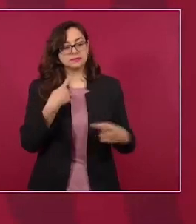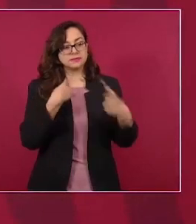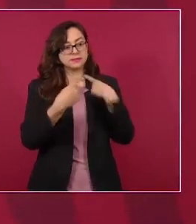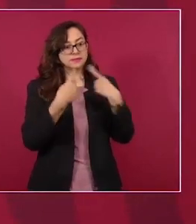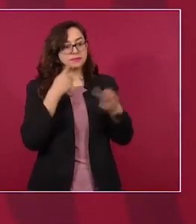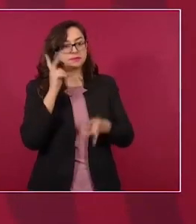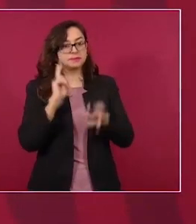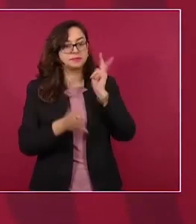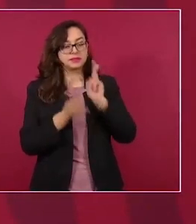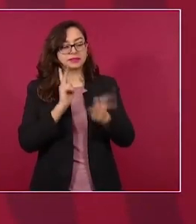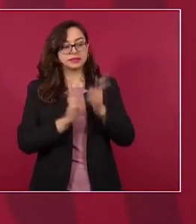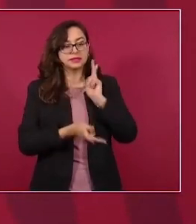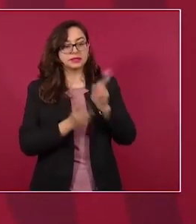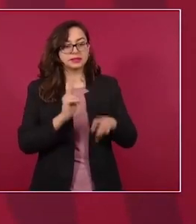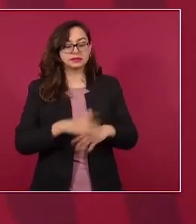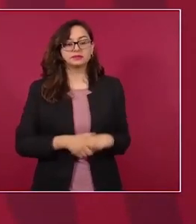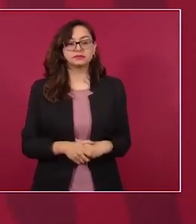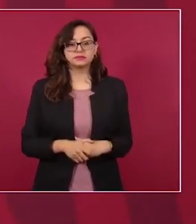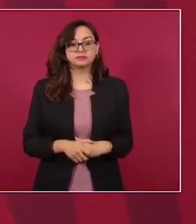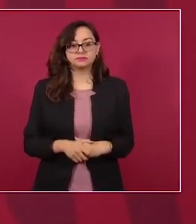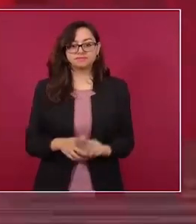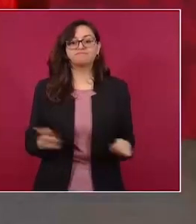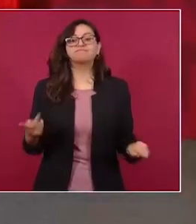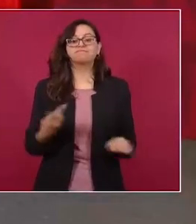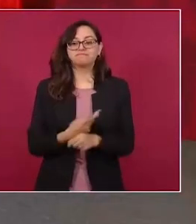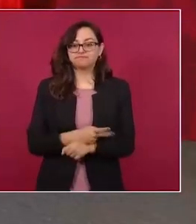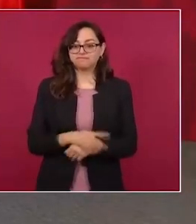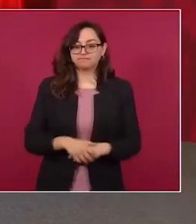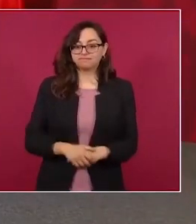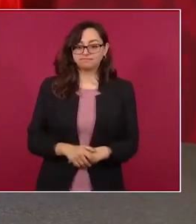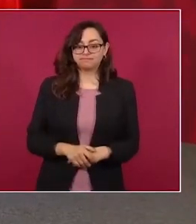hubo una vez que hablé con un empresario de una